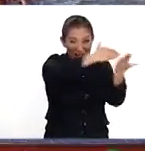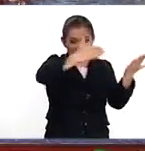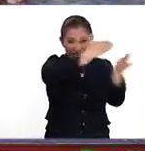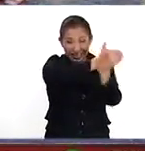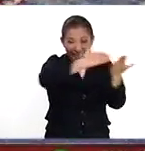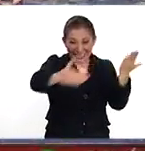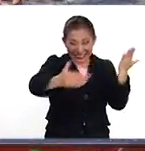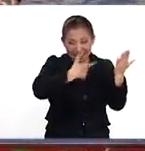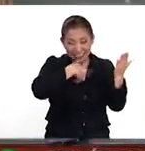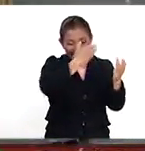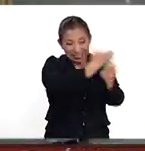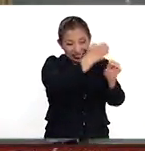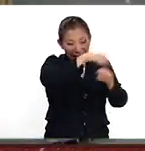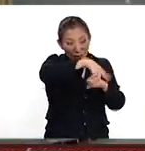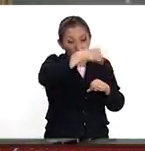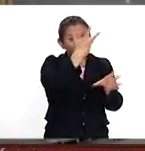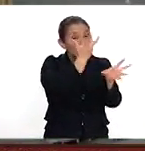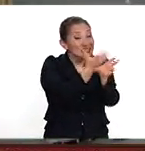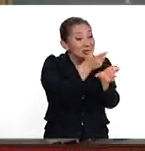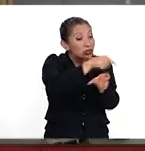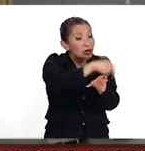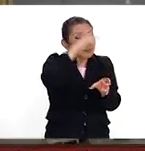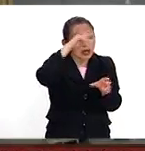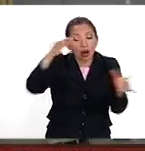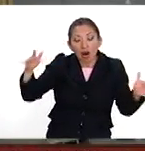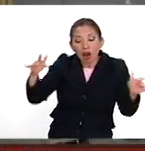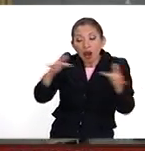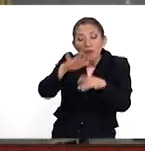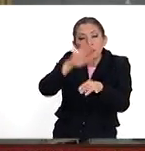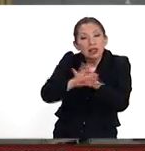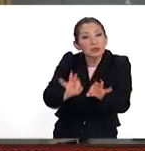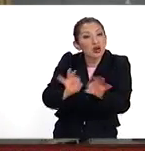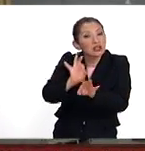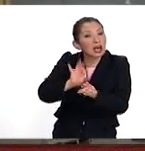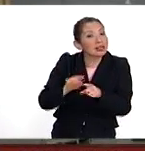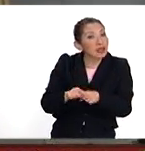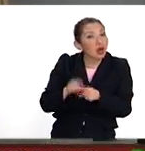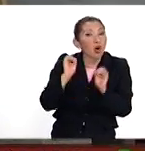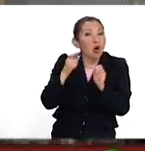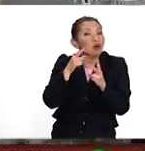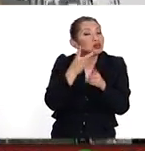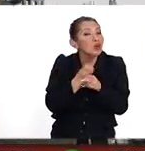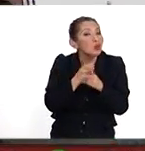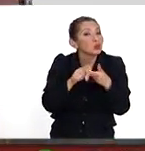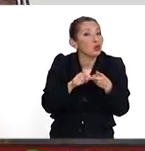americanos, México es su principal destino o el número 2. Y